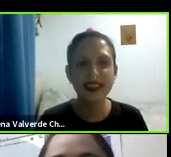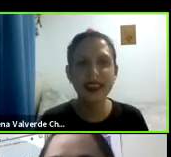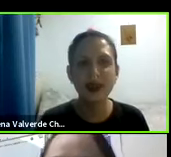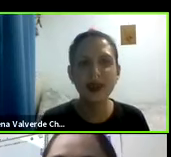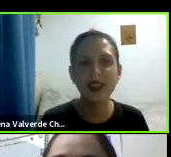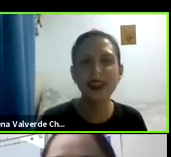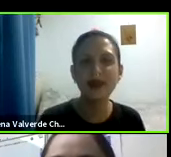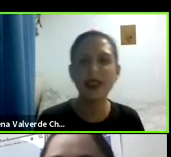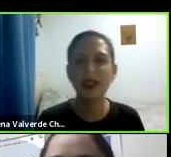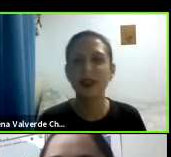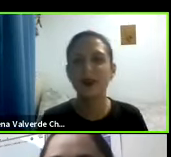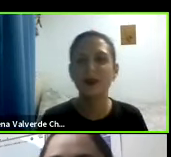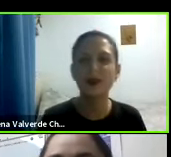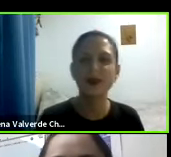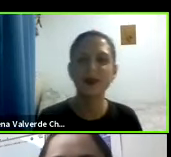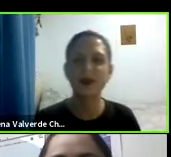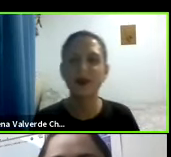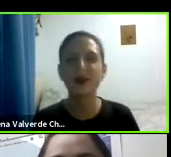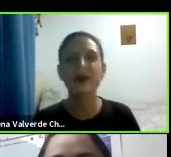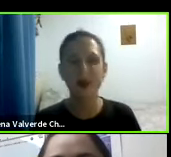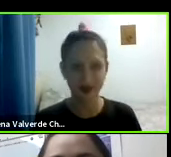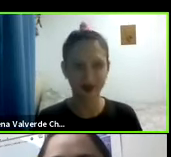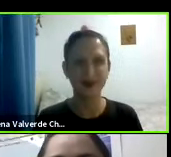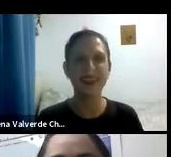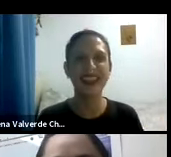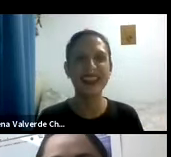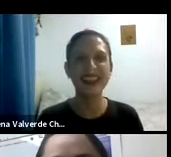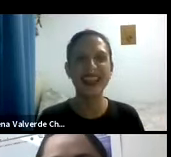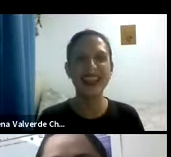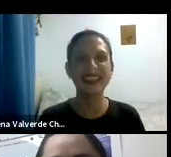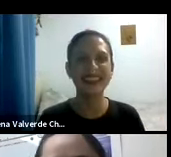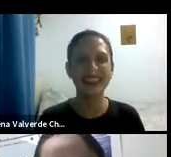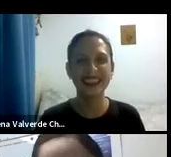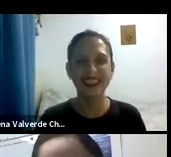tardes a los estudiantes y estudiantes